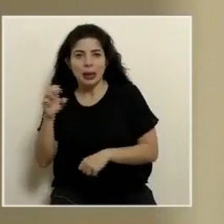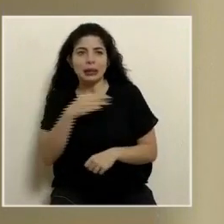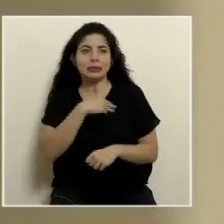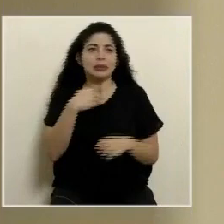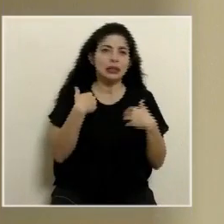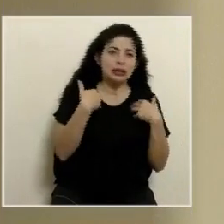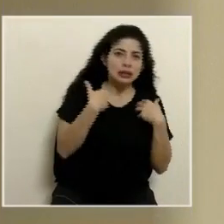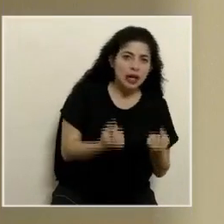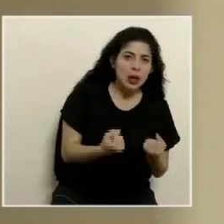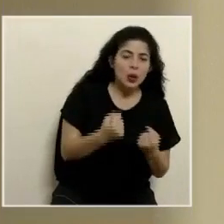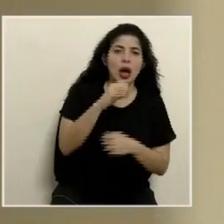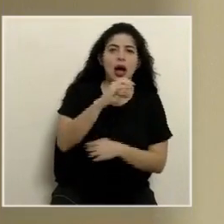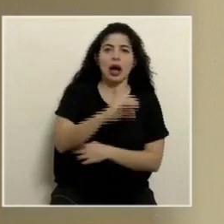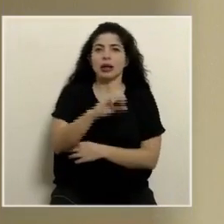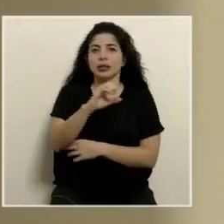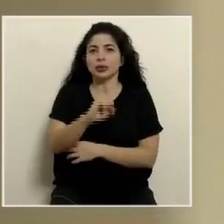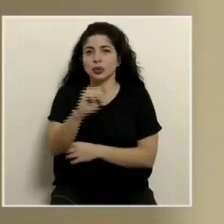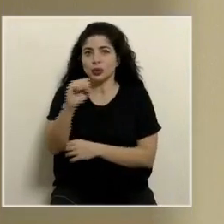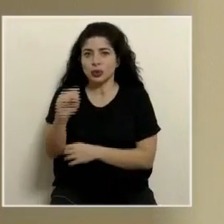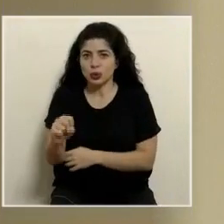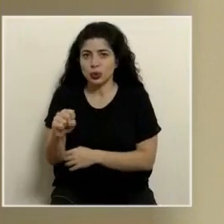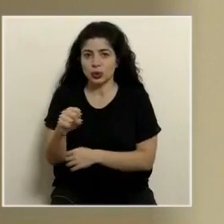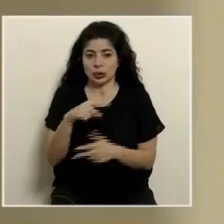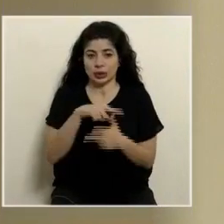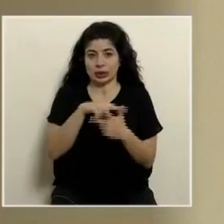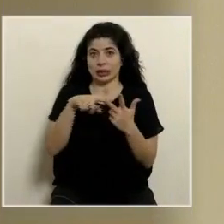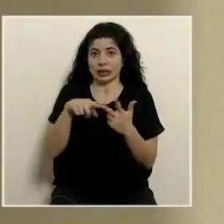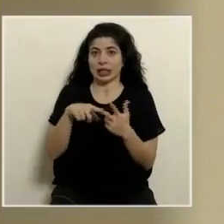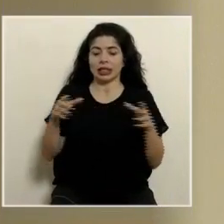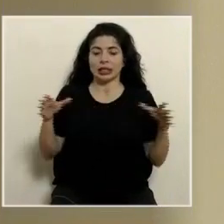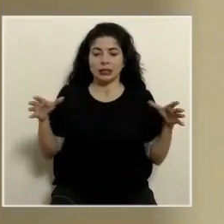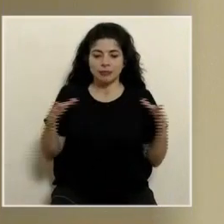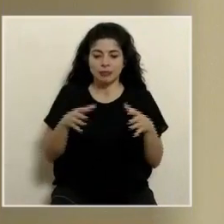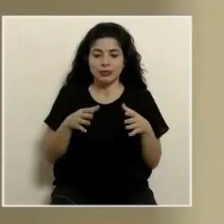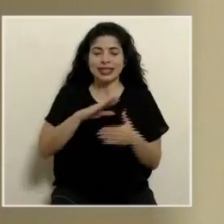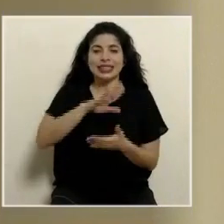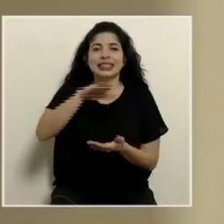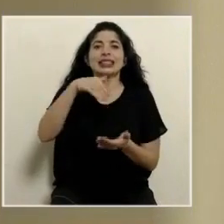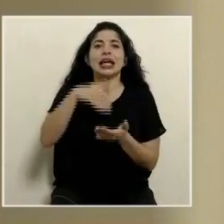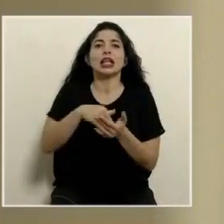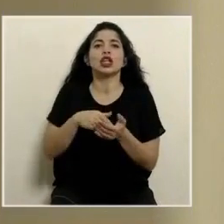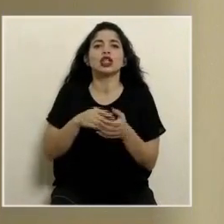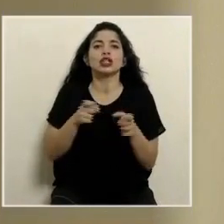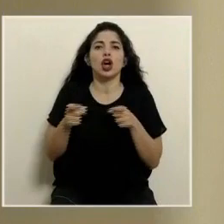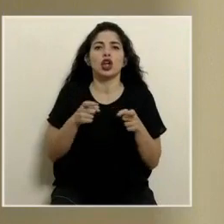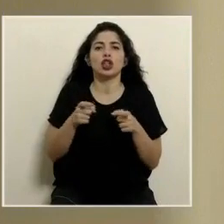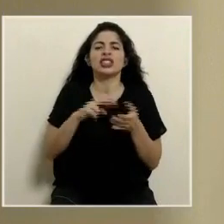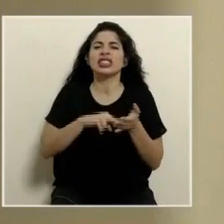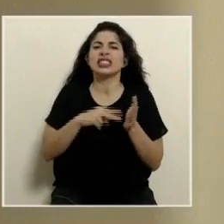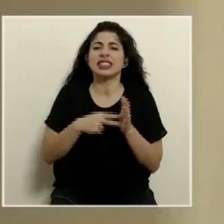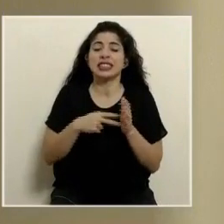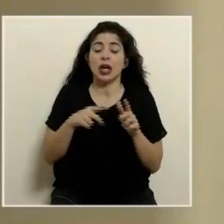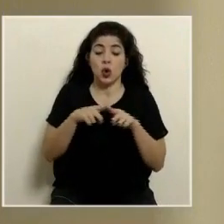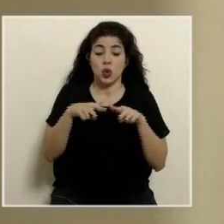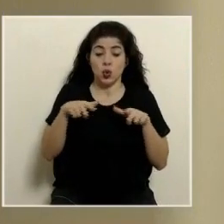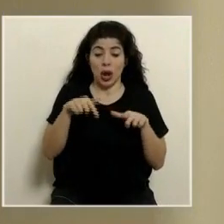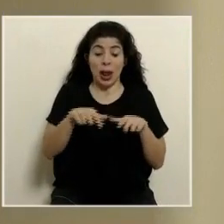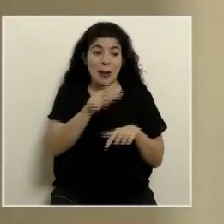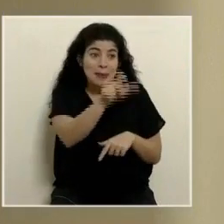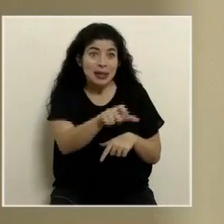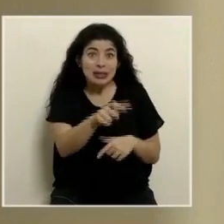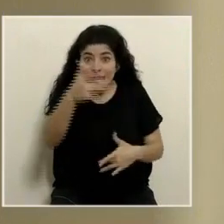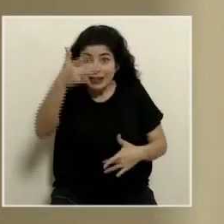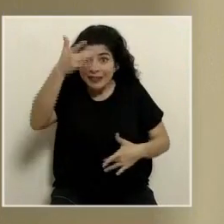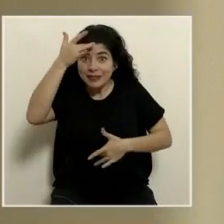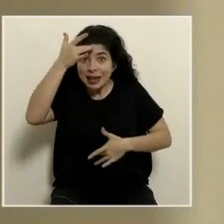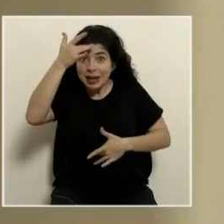la Caja Costarricense del Seguro Social, centros de contención, es decir, centros donde personas